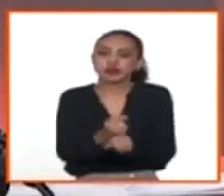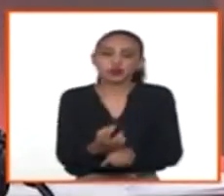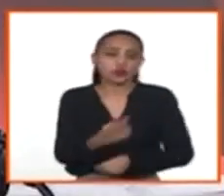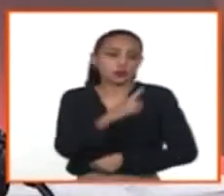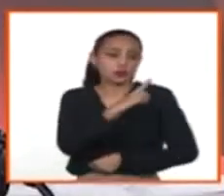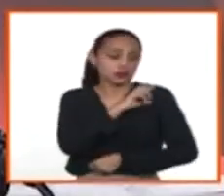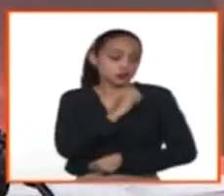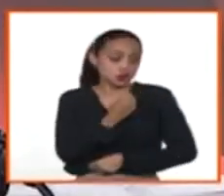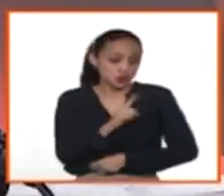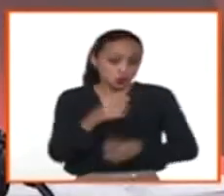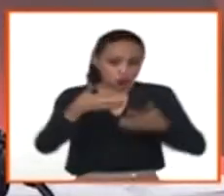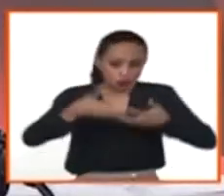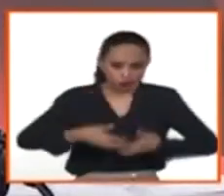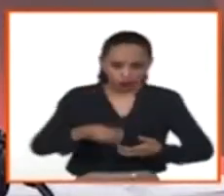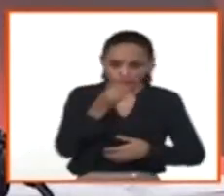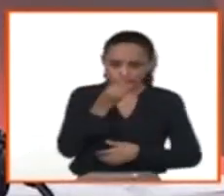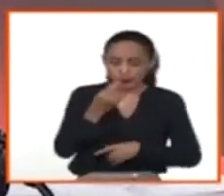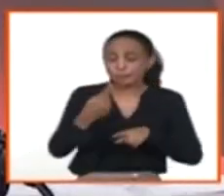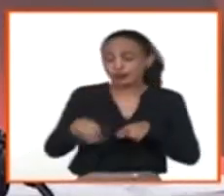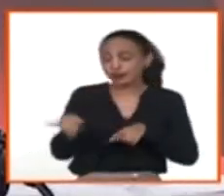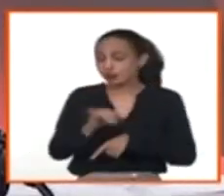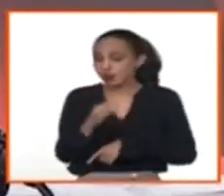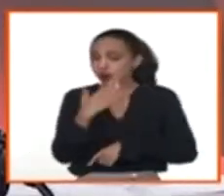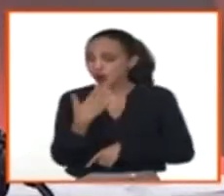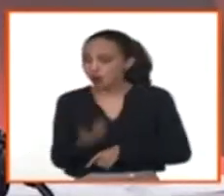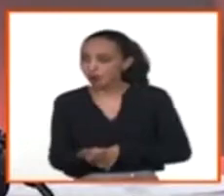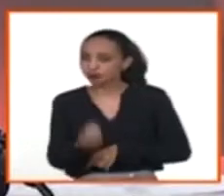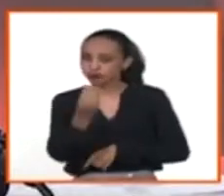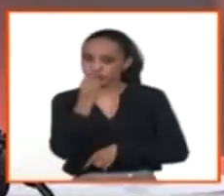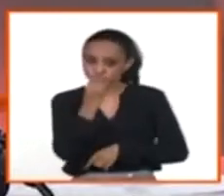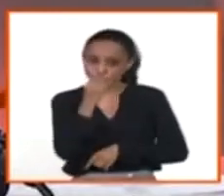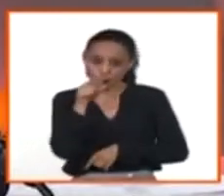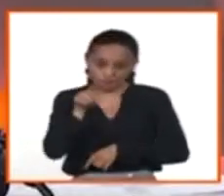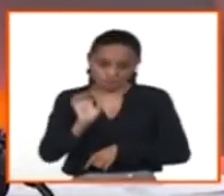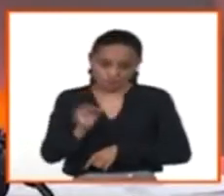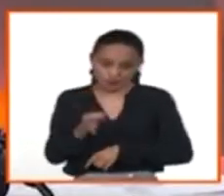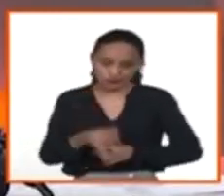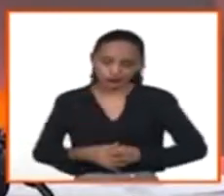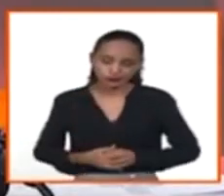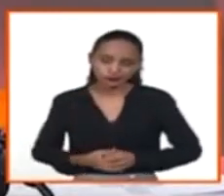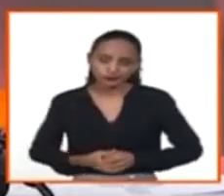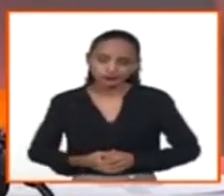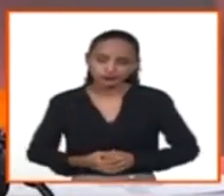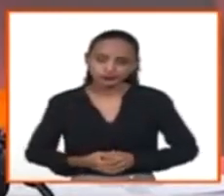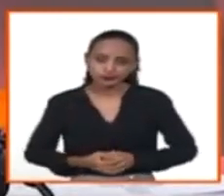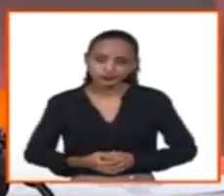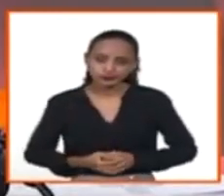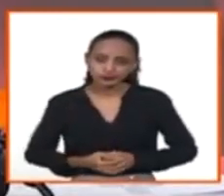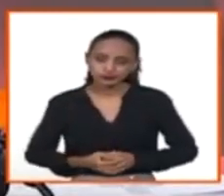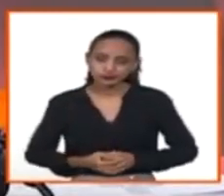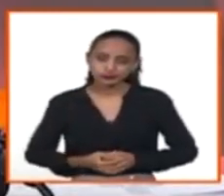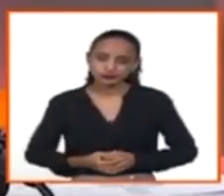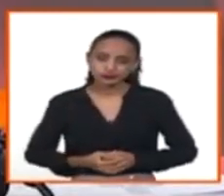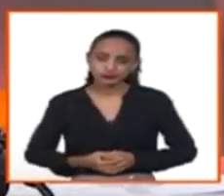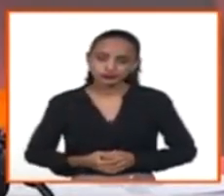producción de alimentos, sino también en el consumo de estos alimentos. También lograr en este plan de comunicación que